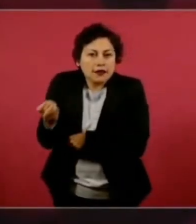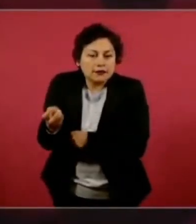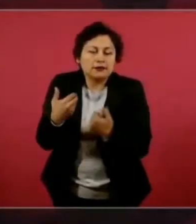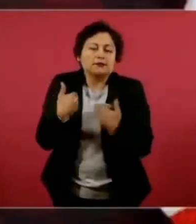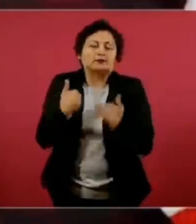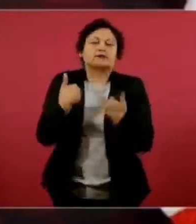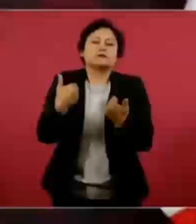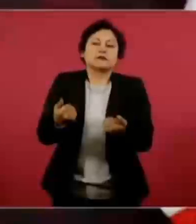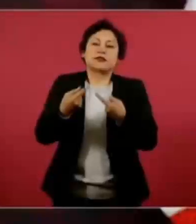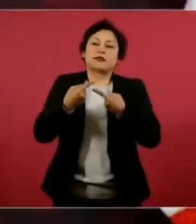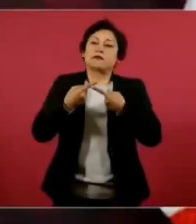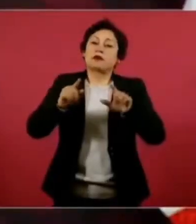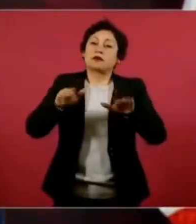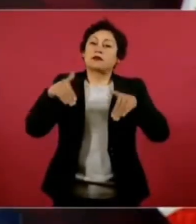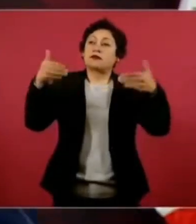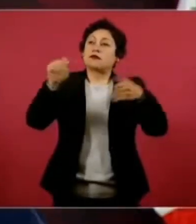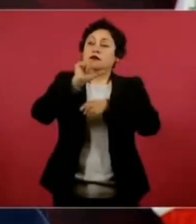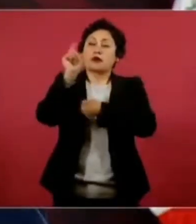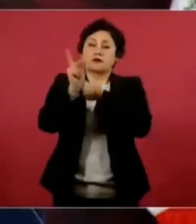y